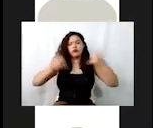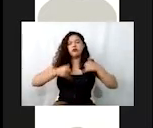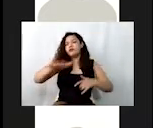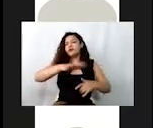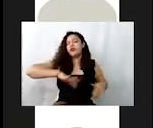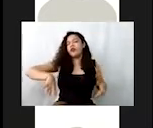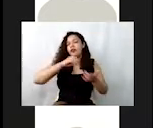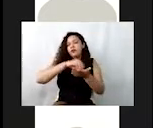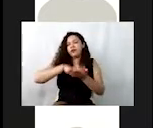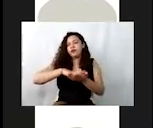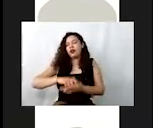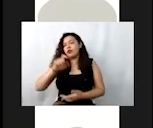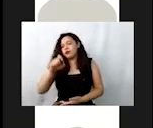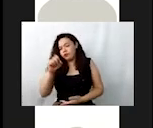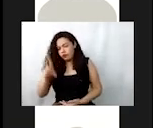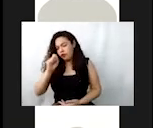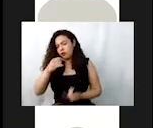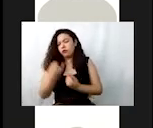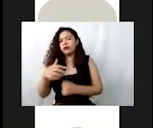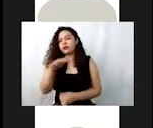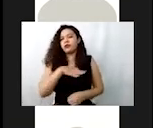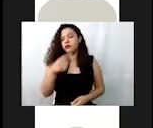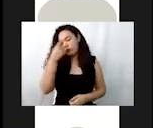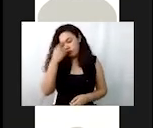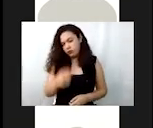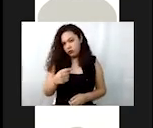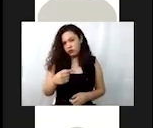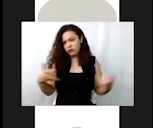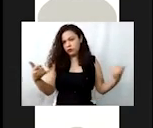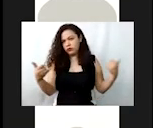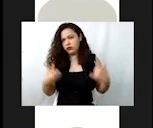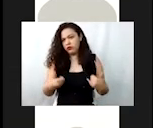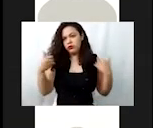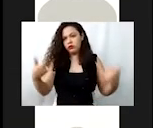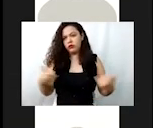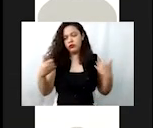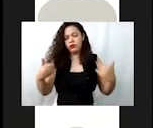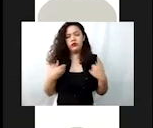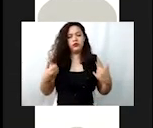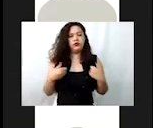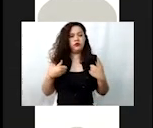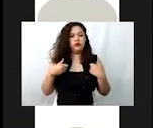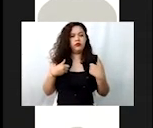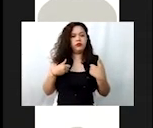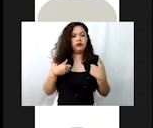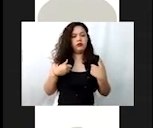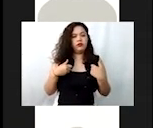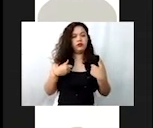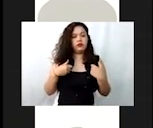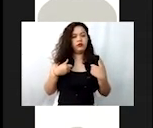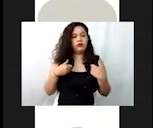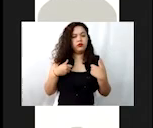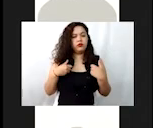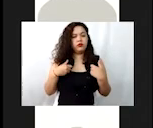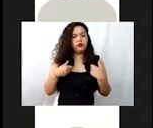Agenda 2030 y en aquellos espacios donde la juventud puede ir también a decir lo que se